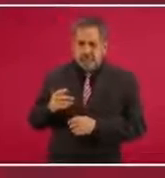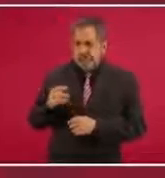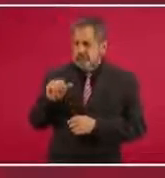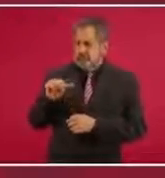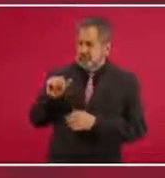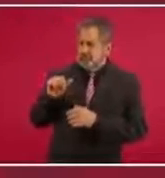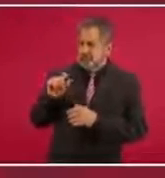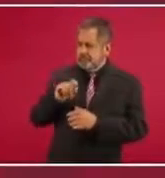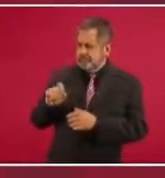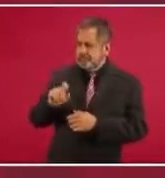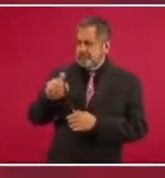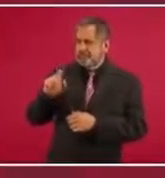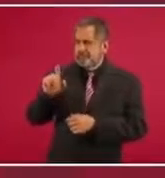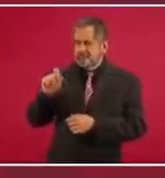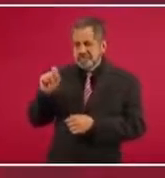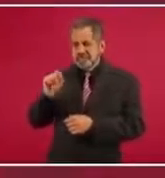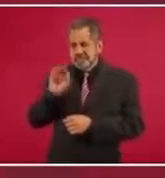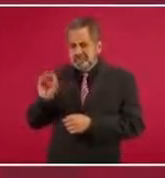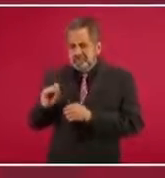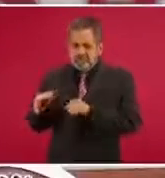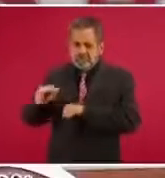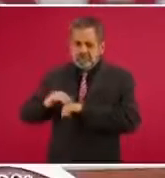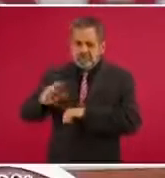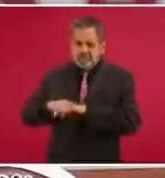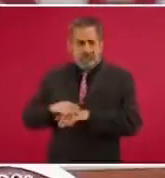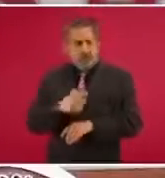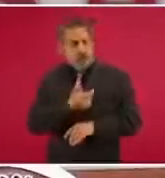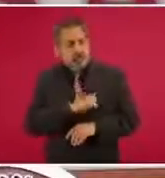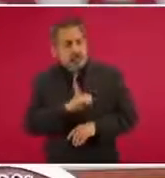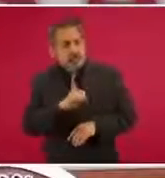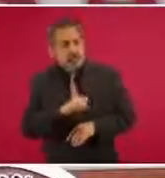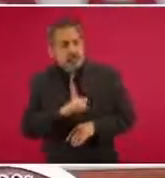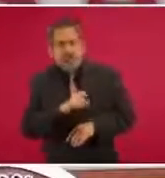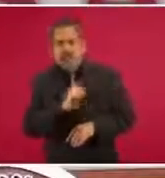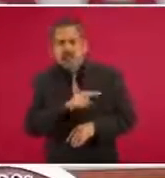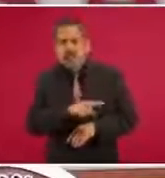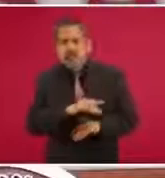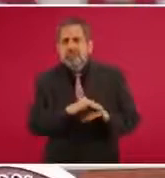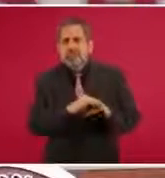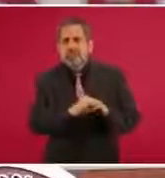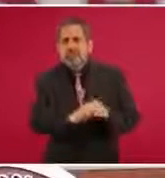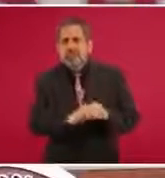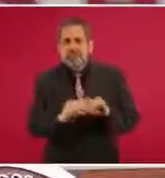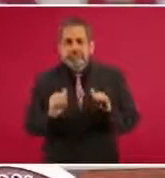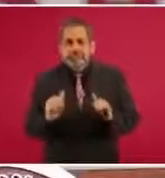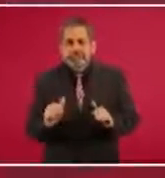ciento luego 20 por ciento y la inflación ahí está